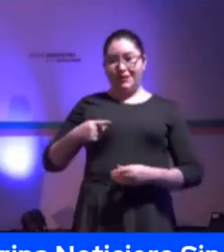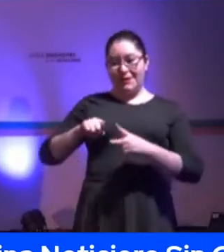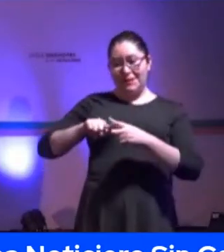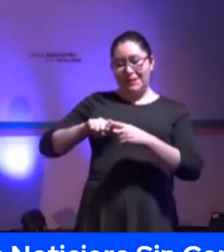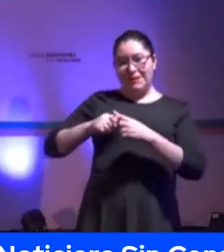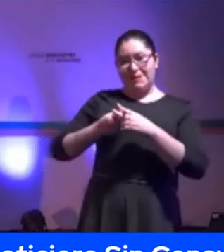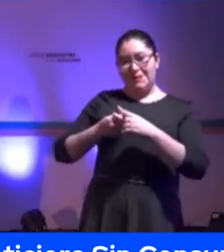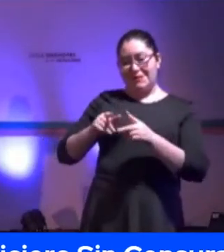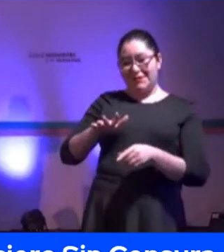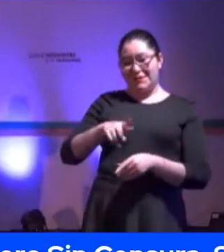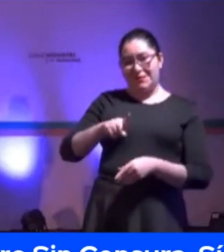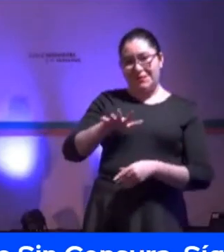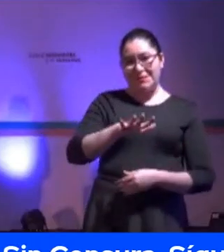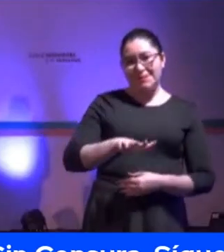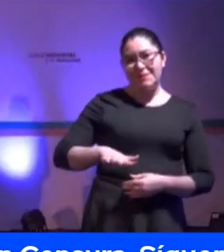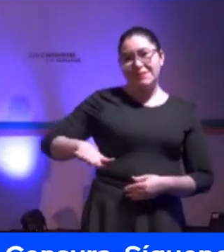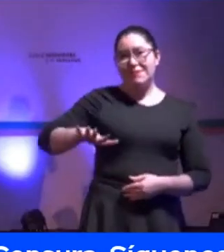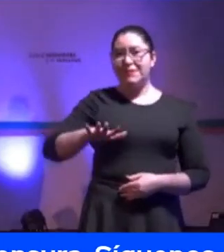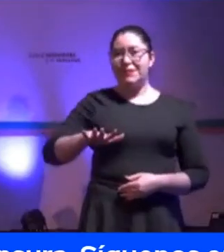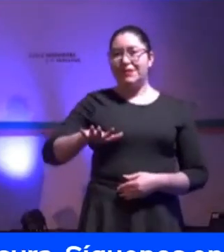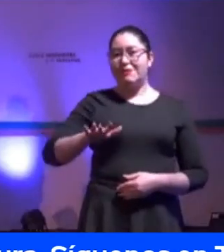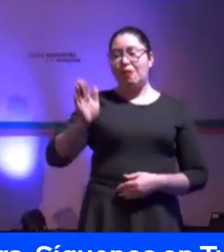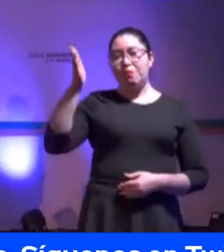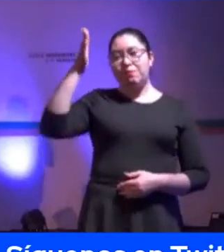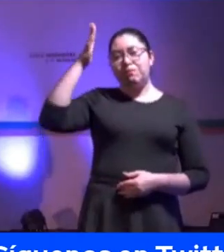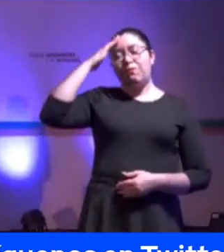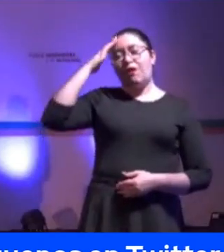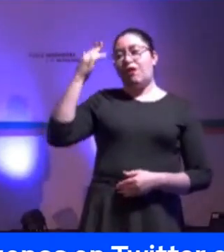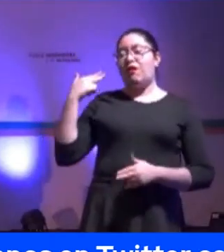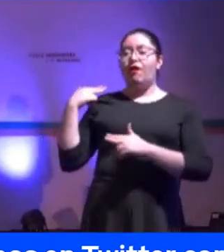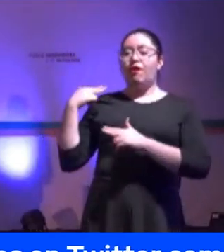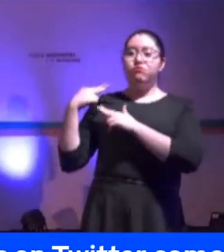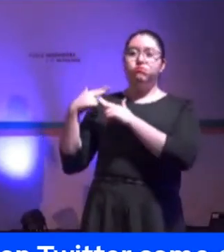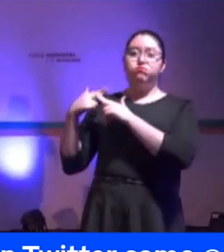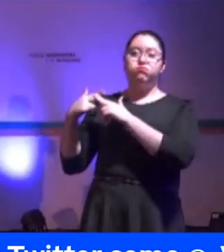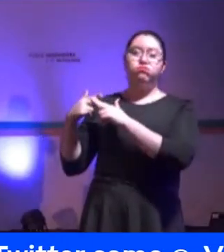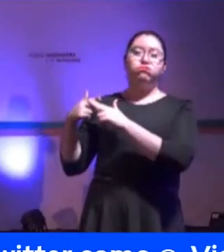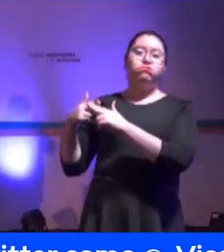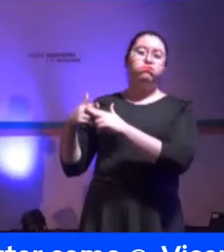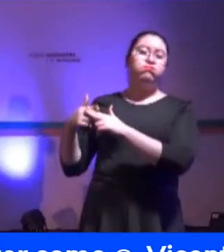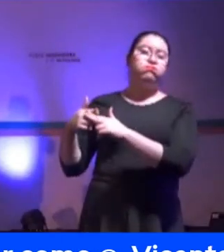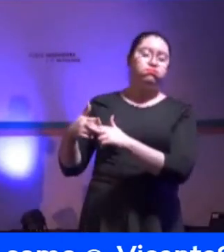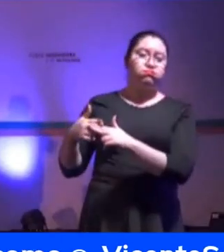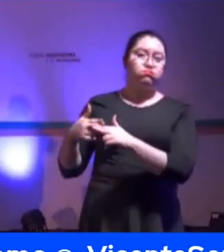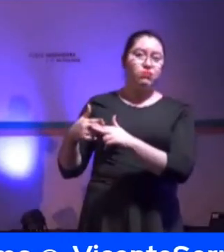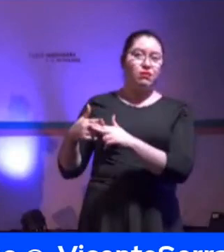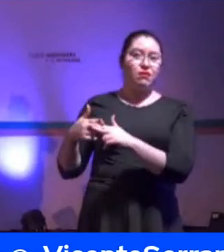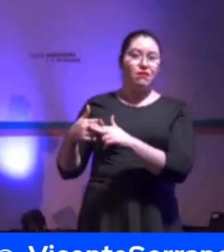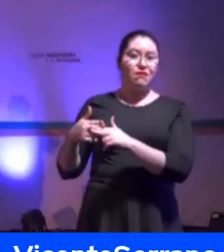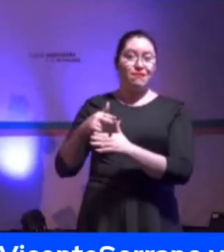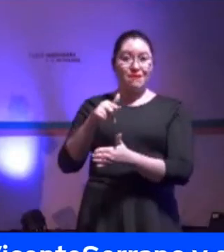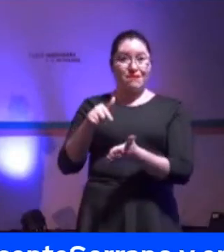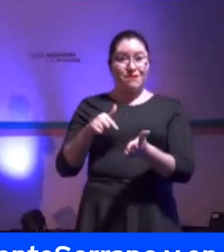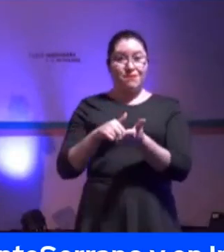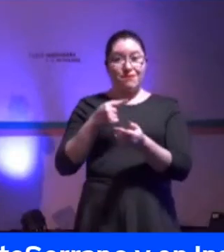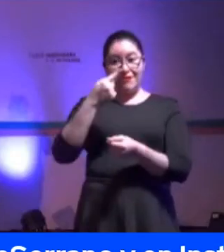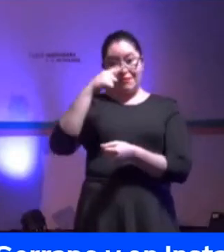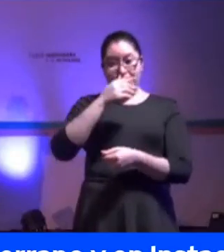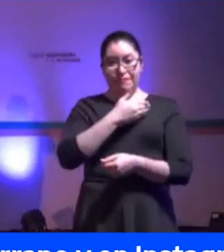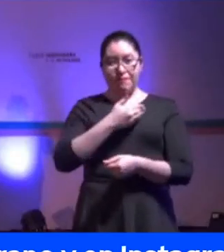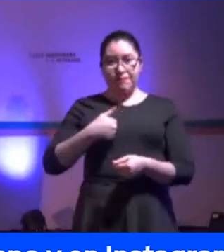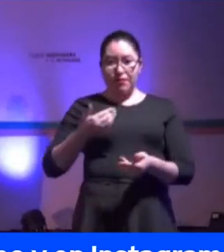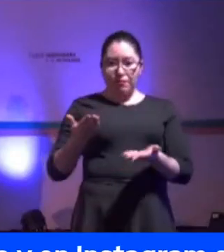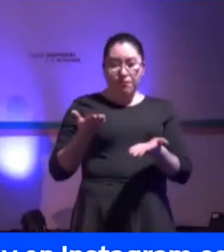con un camino de mucho tiempo, abre el espacio público